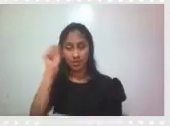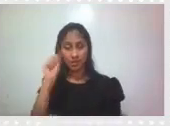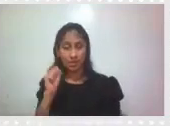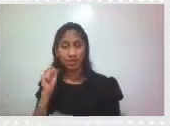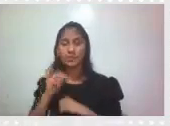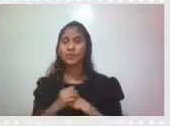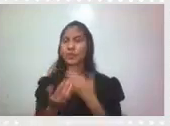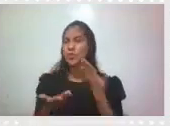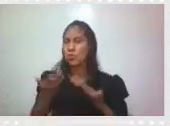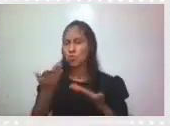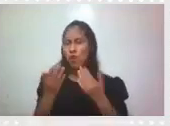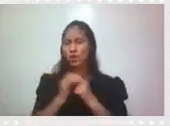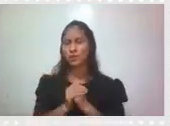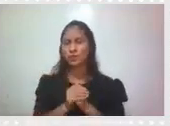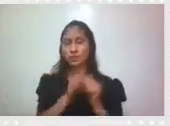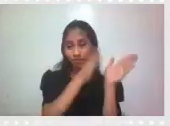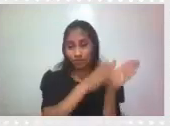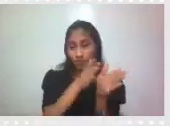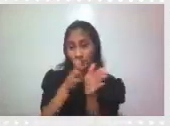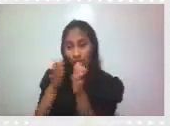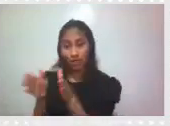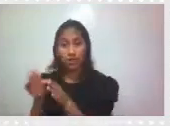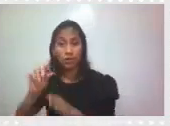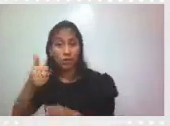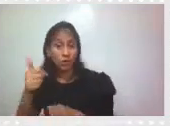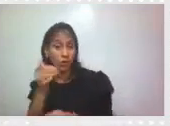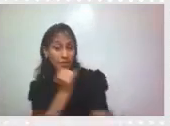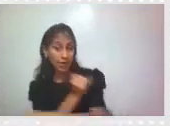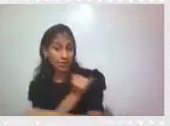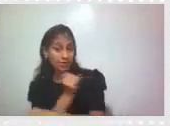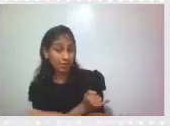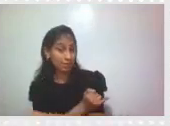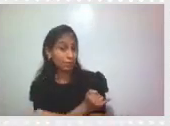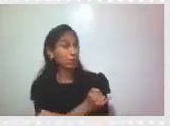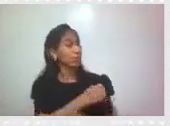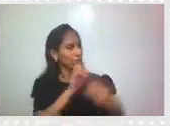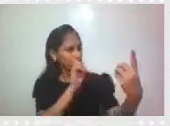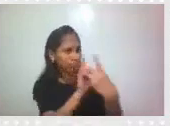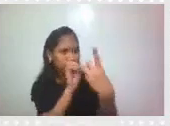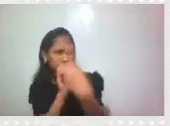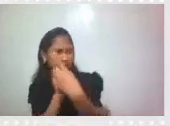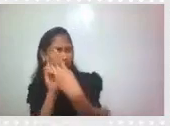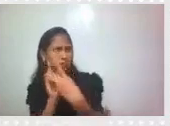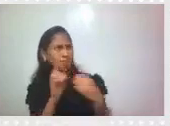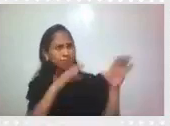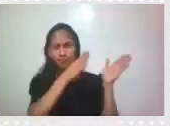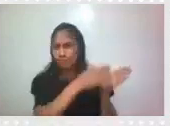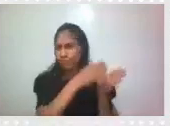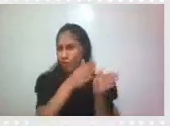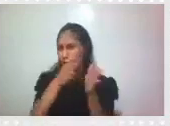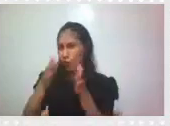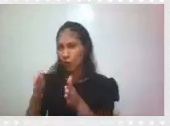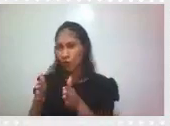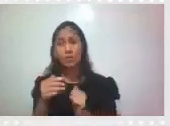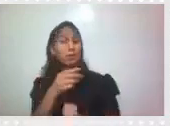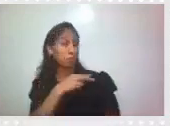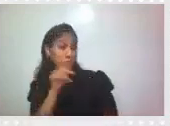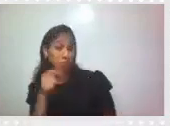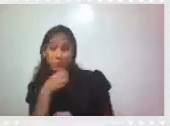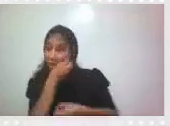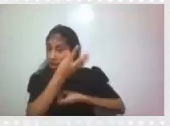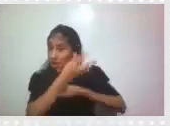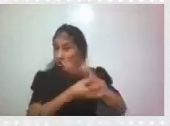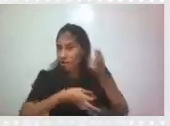fue coordinar con otras instituciones del Estado para comentarles acerca de nuestra iniciativa y poder buscar